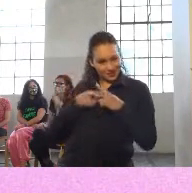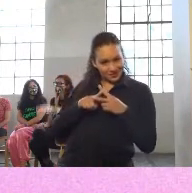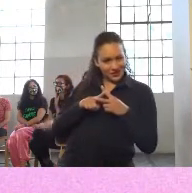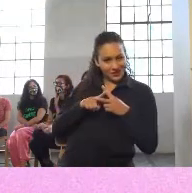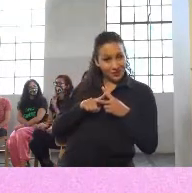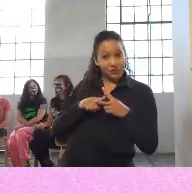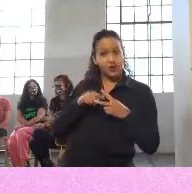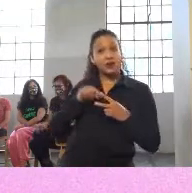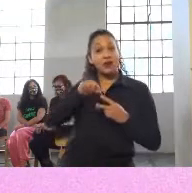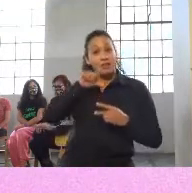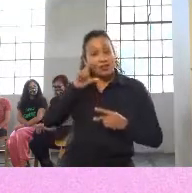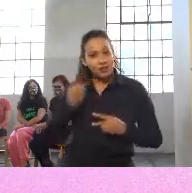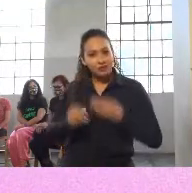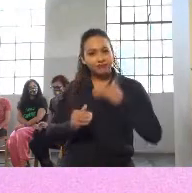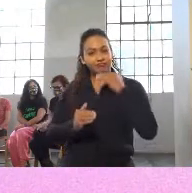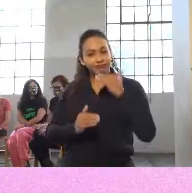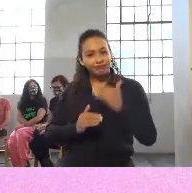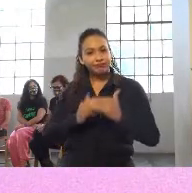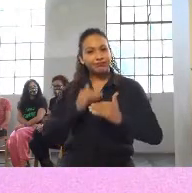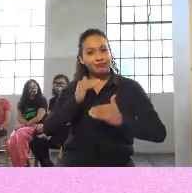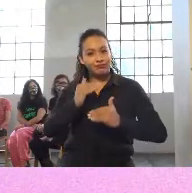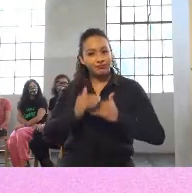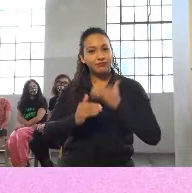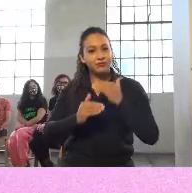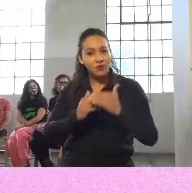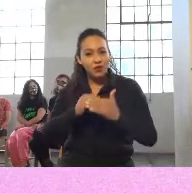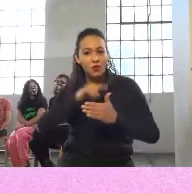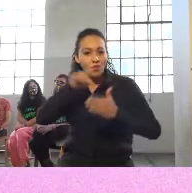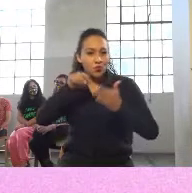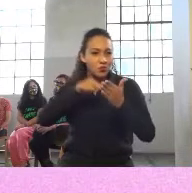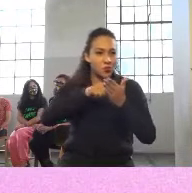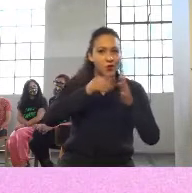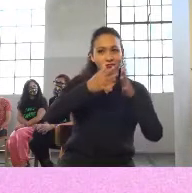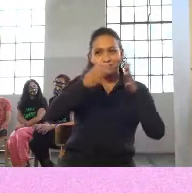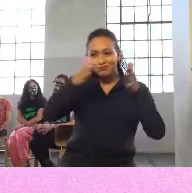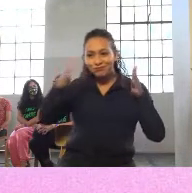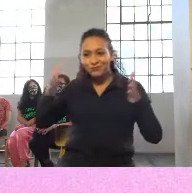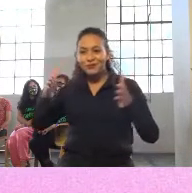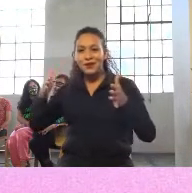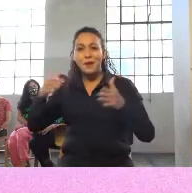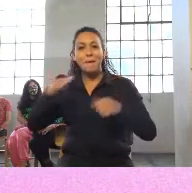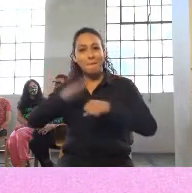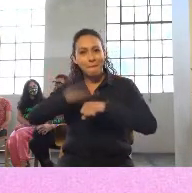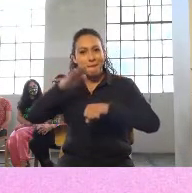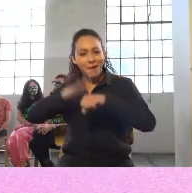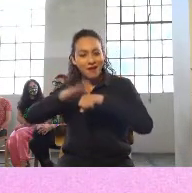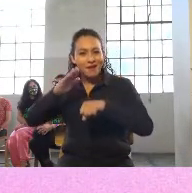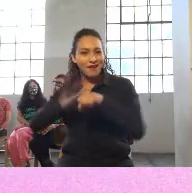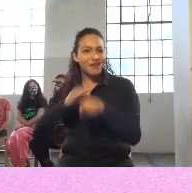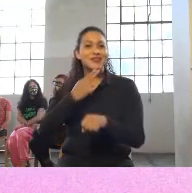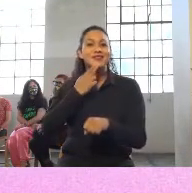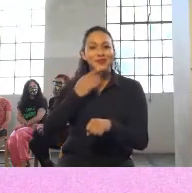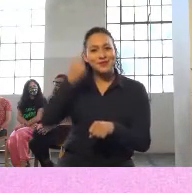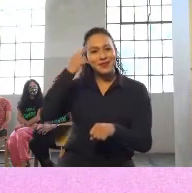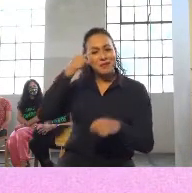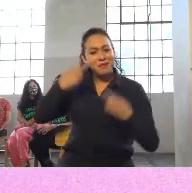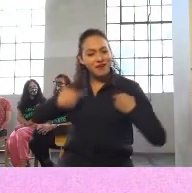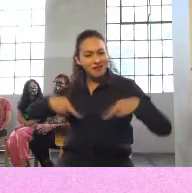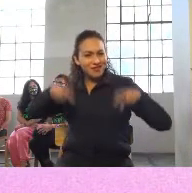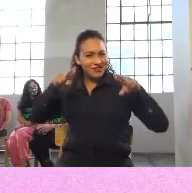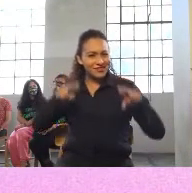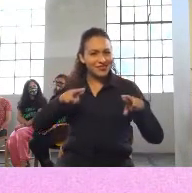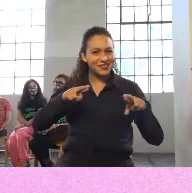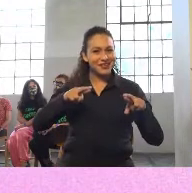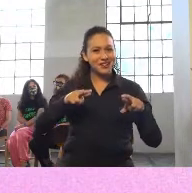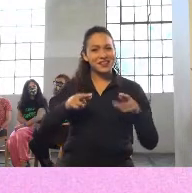arte, trasladarlo a la acción en espacio, a la acción de activismo, digamos, puro,